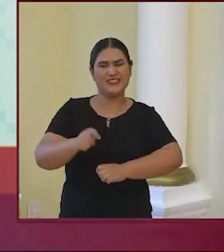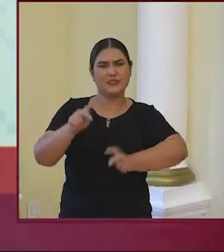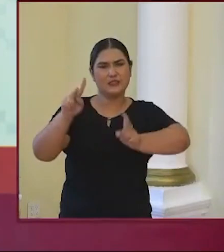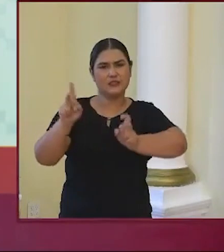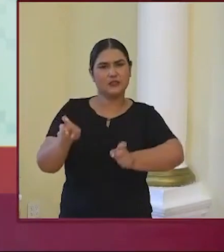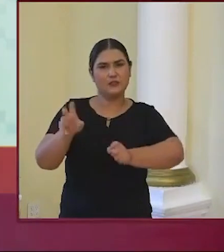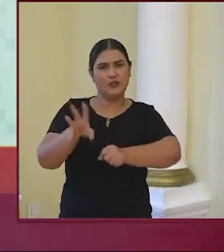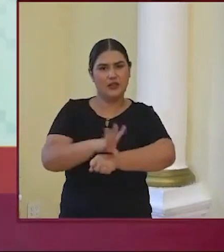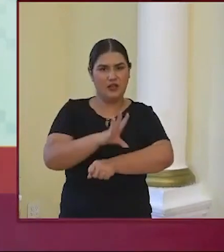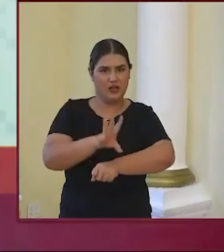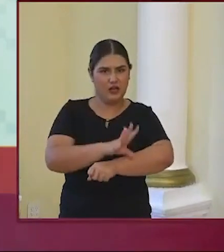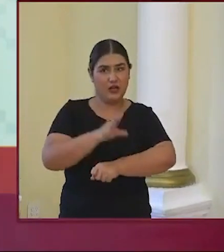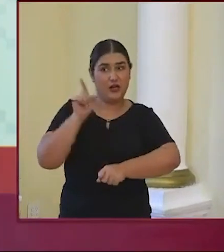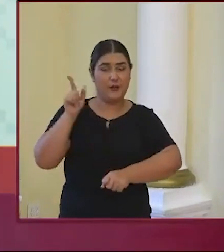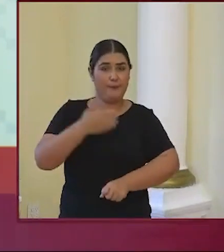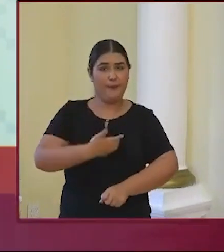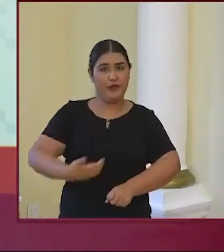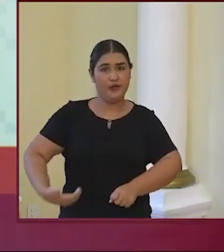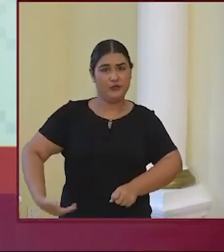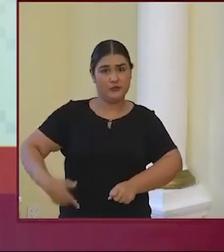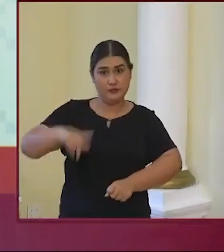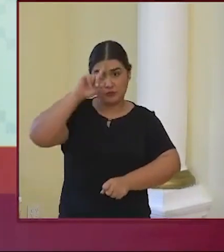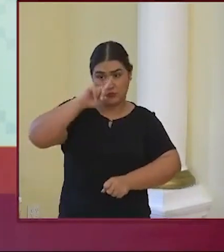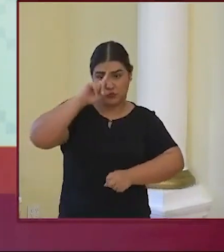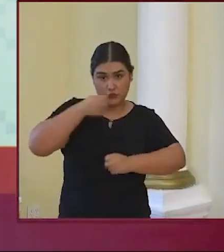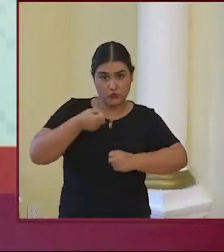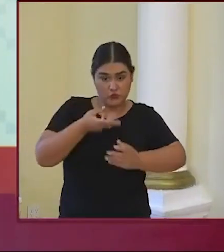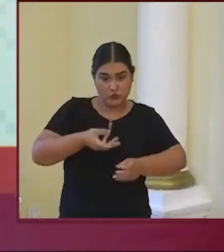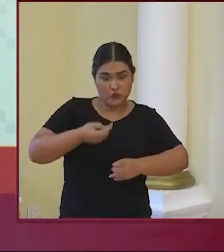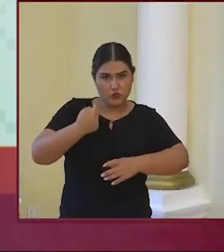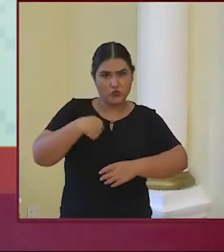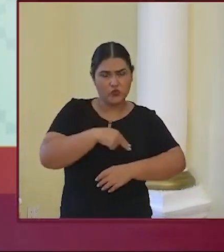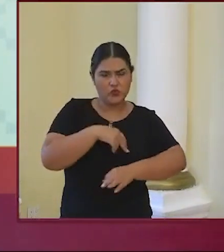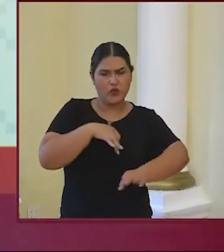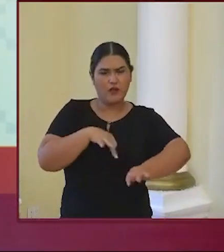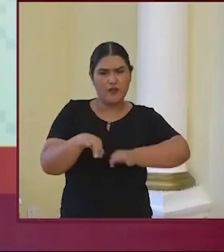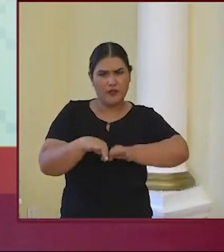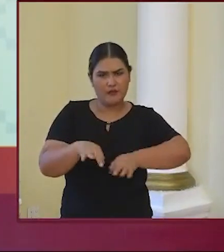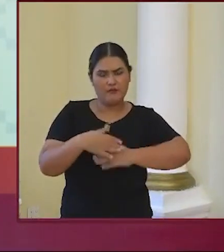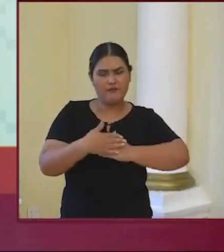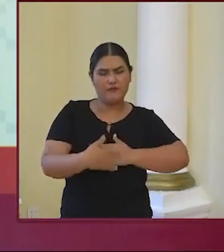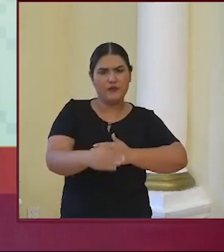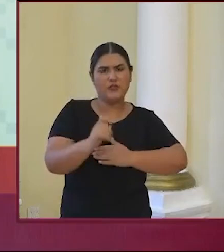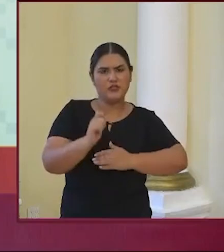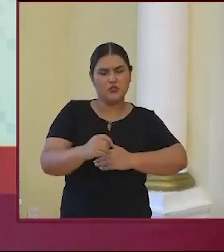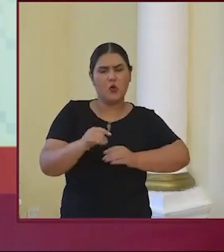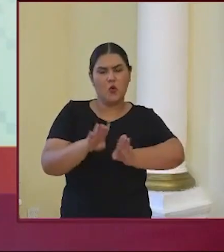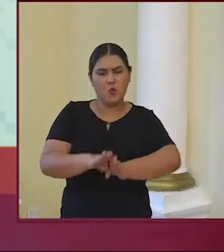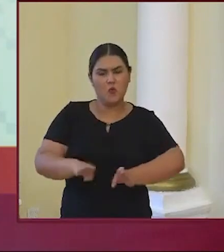el presidente nos instruyó para trabajar, y eso